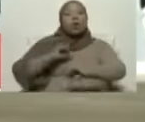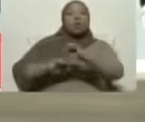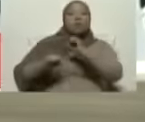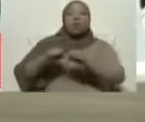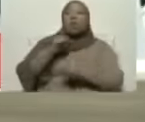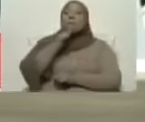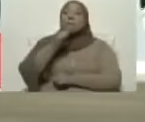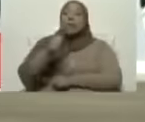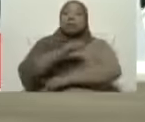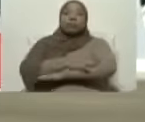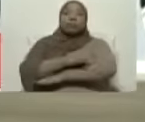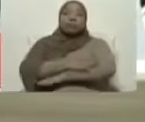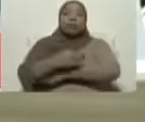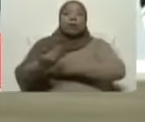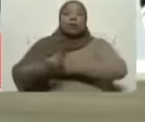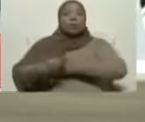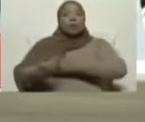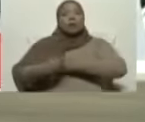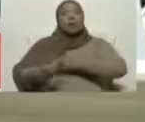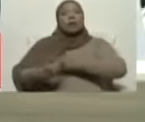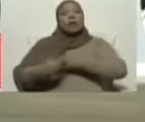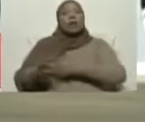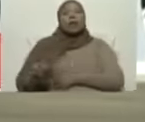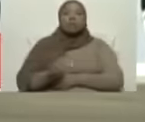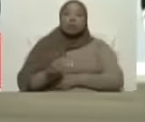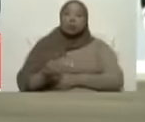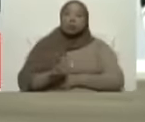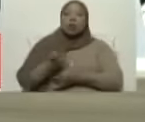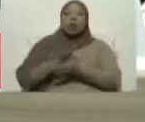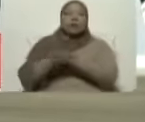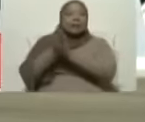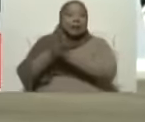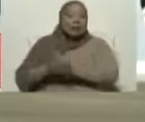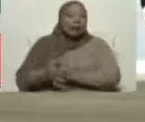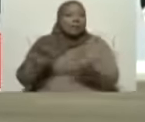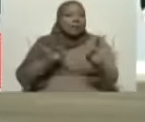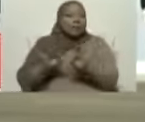hostil contra la República Bolivariana de Venezuela.